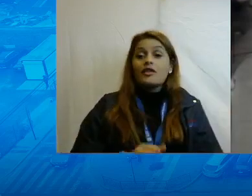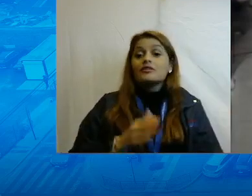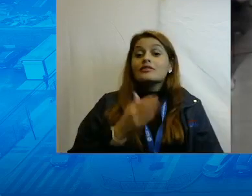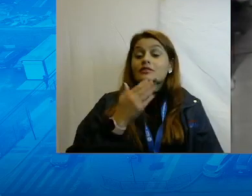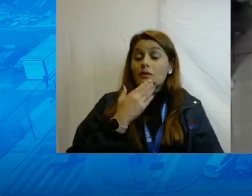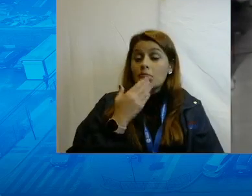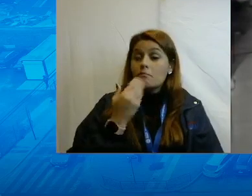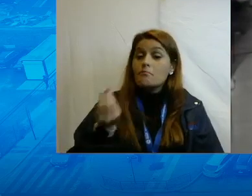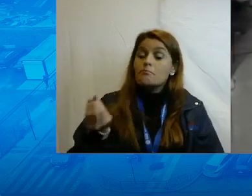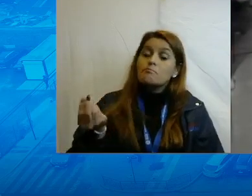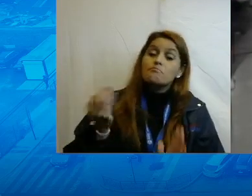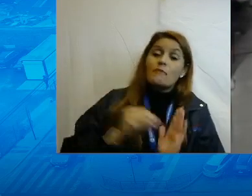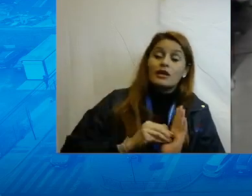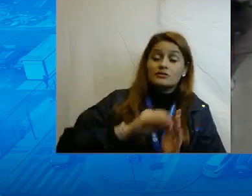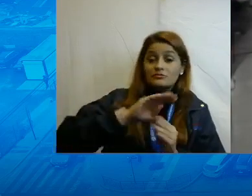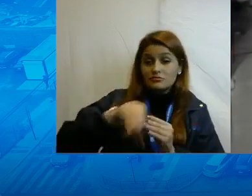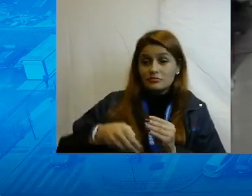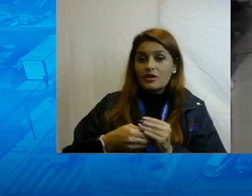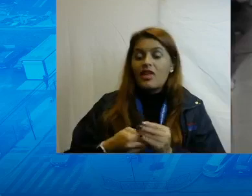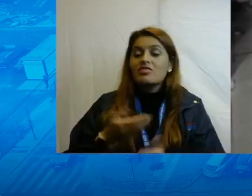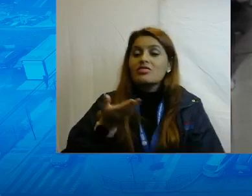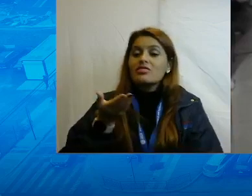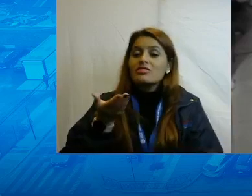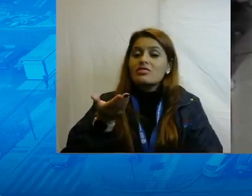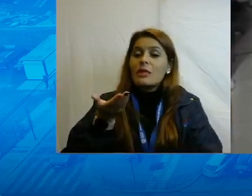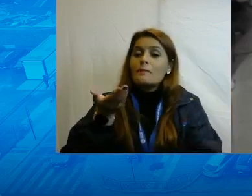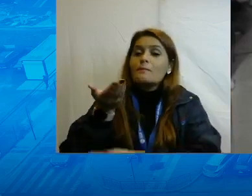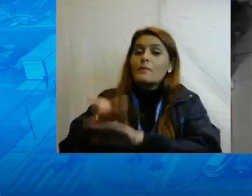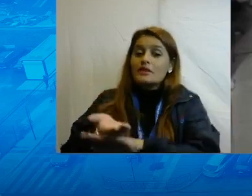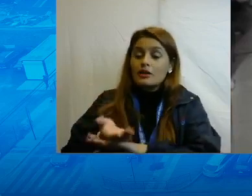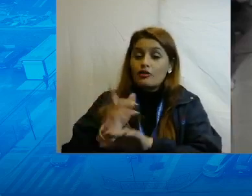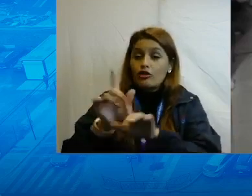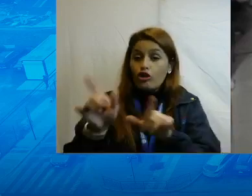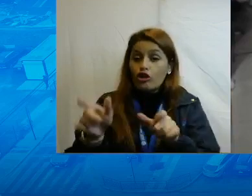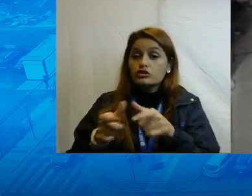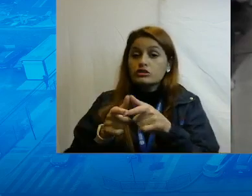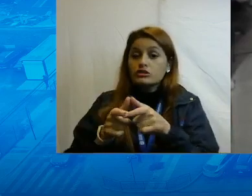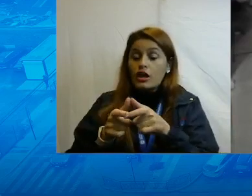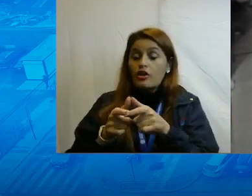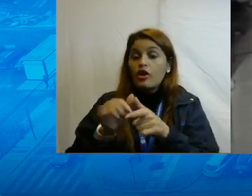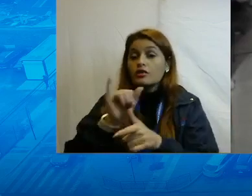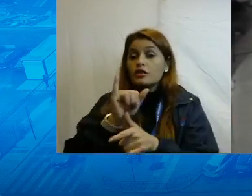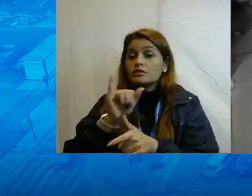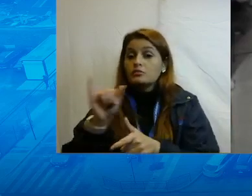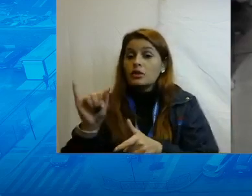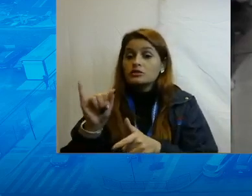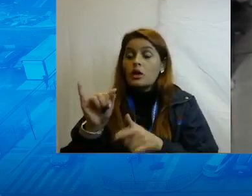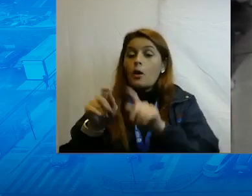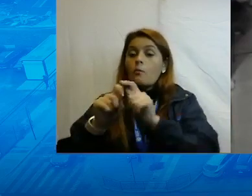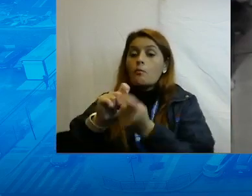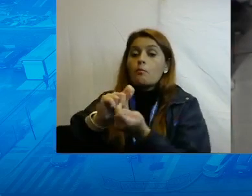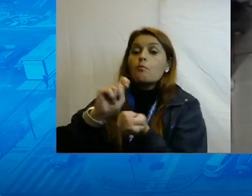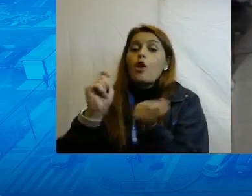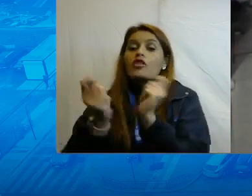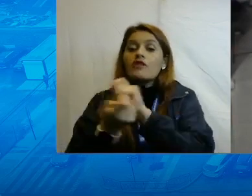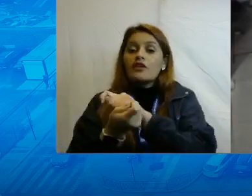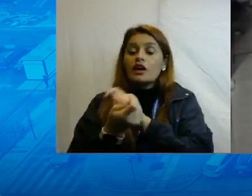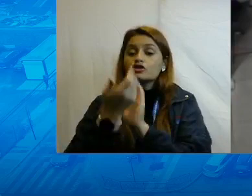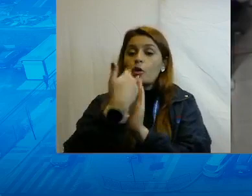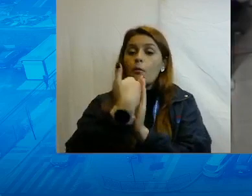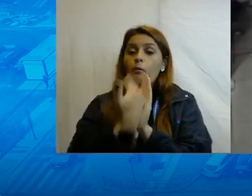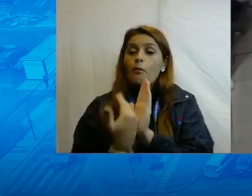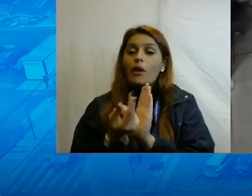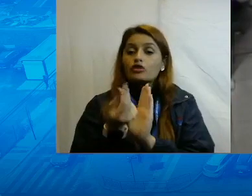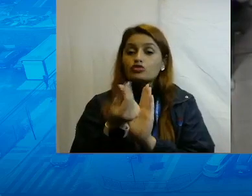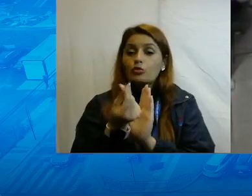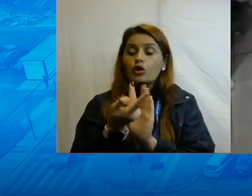así, debiéramos proponer al Consejo alguna eventual modificación presupuestaria para poder